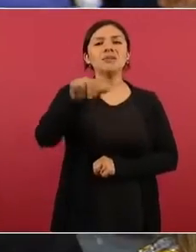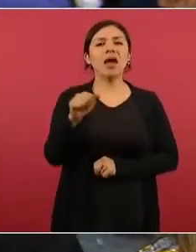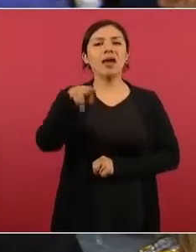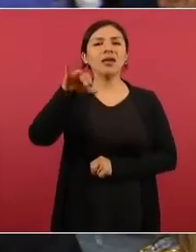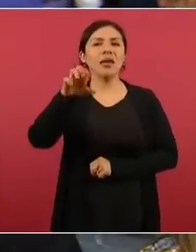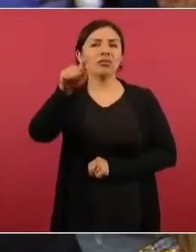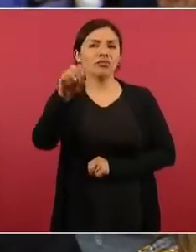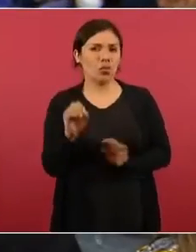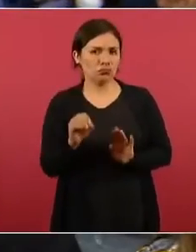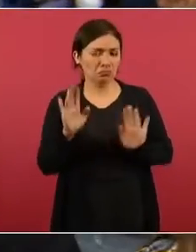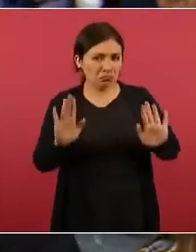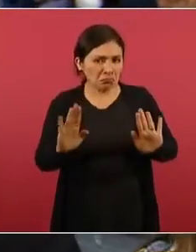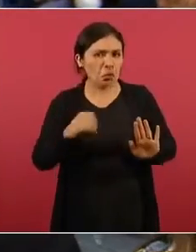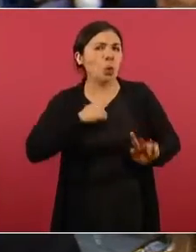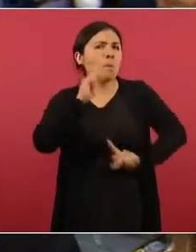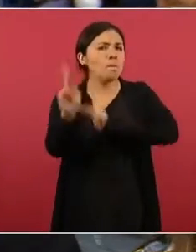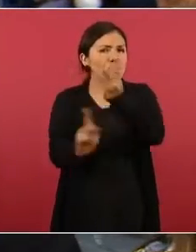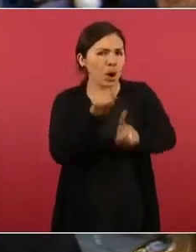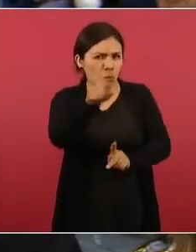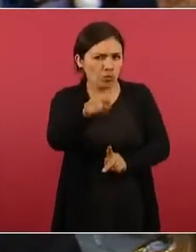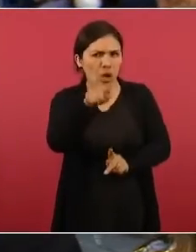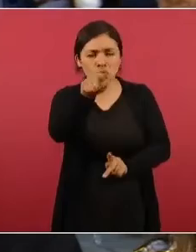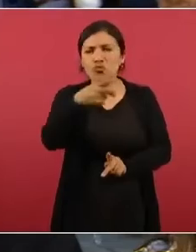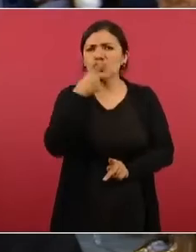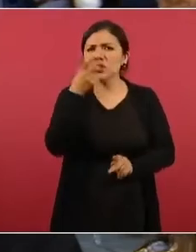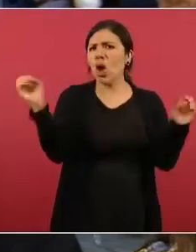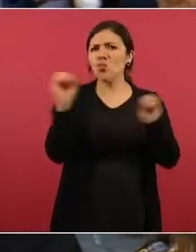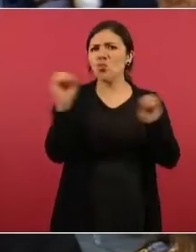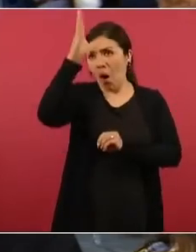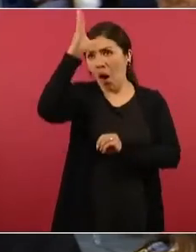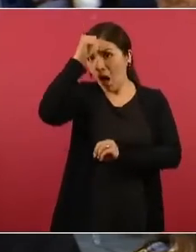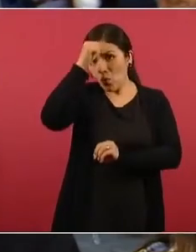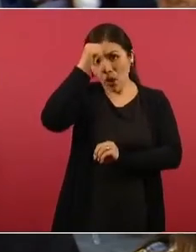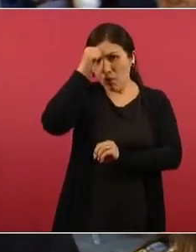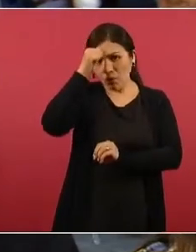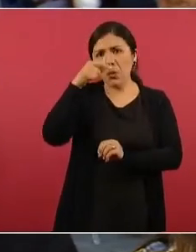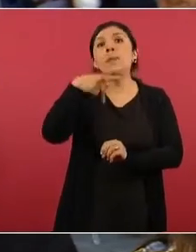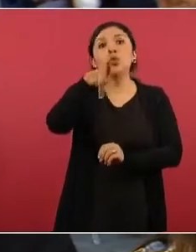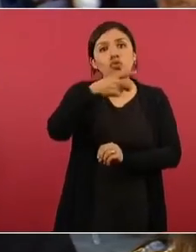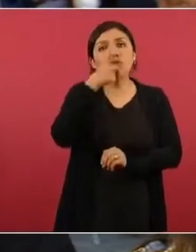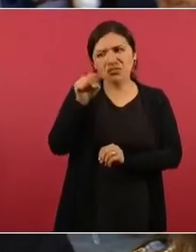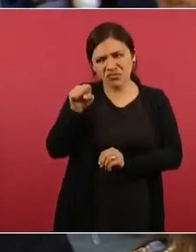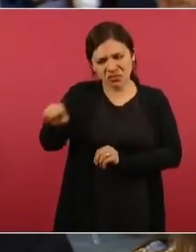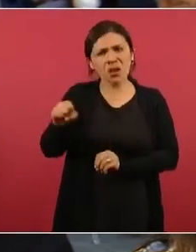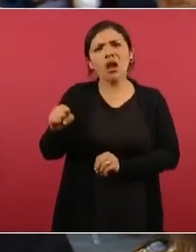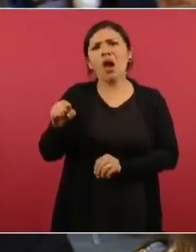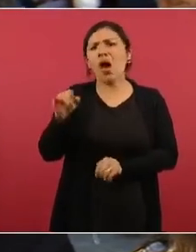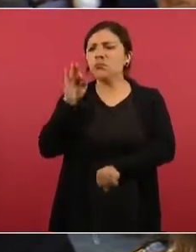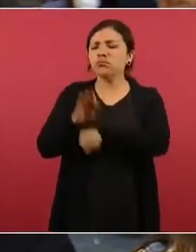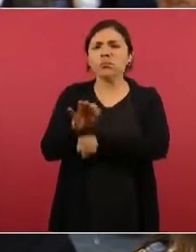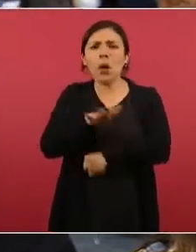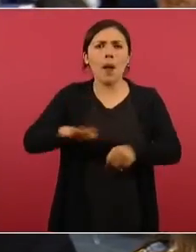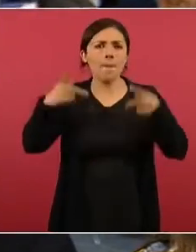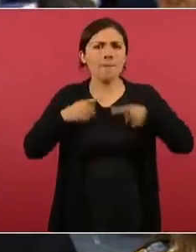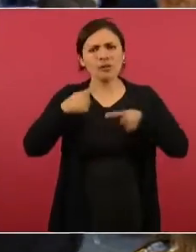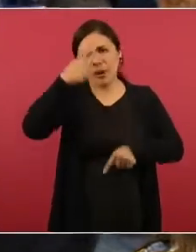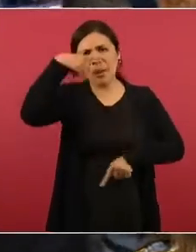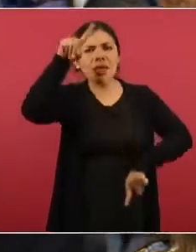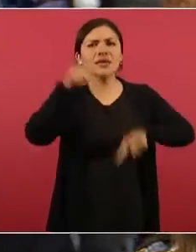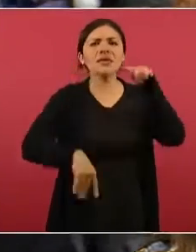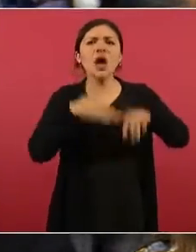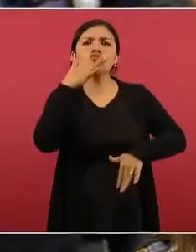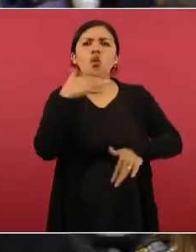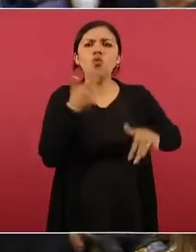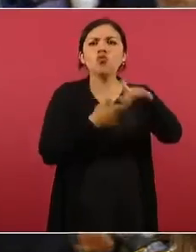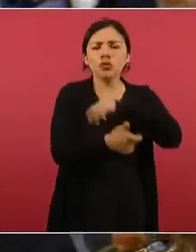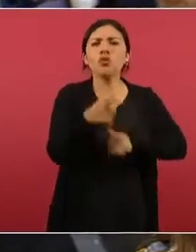Claro, se lo voy a preguntar, porque usted ha dicho que no hay un pacto de impunidad, pero sí hay un pacto con el pueblo de ir contra la corrupción. En tiempos de que se habla de Peña Nieto, de una